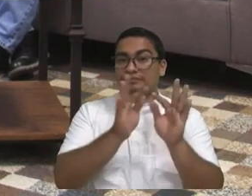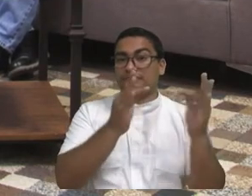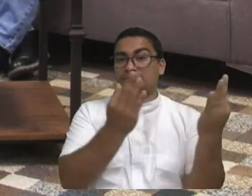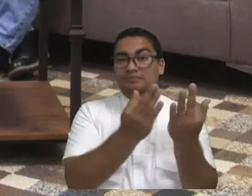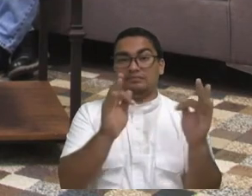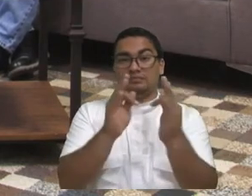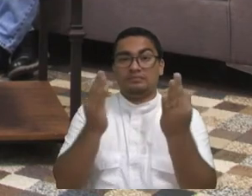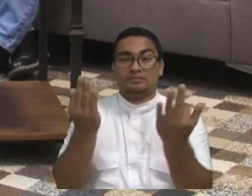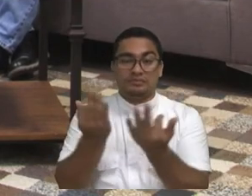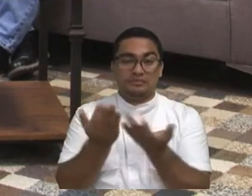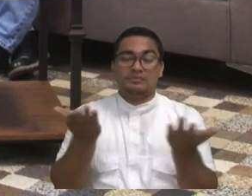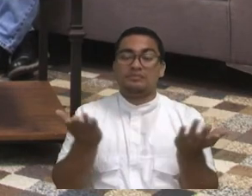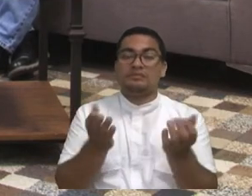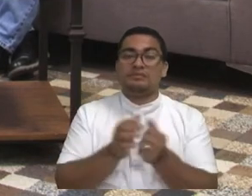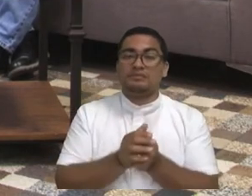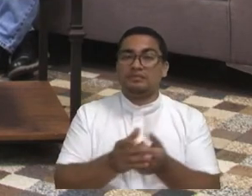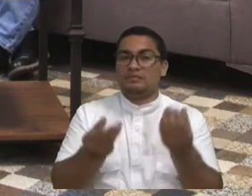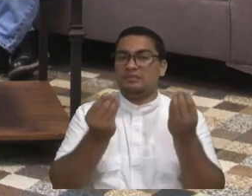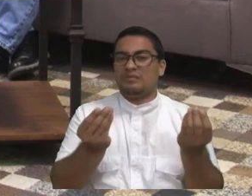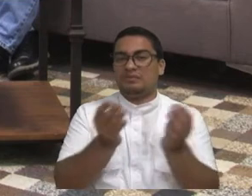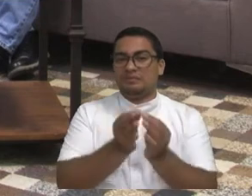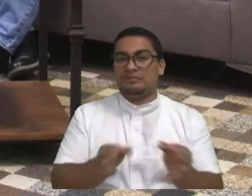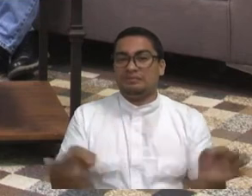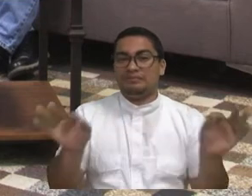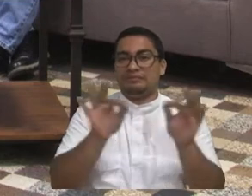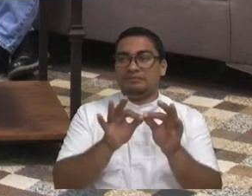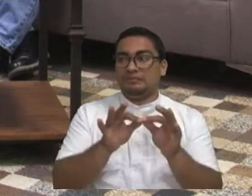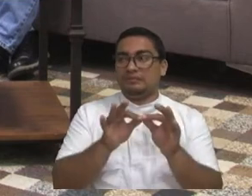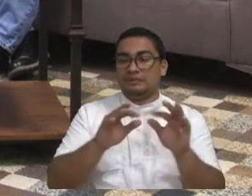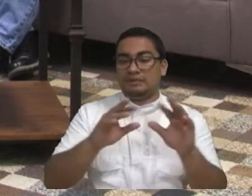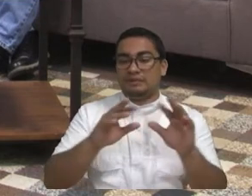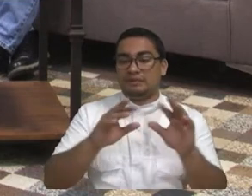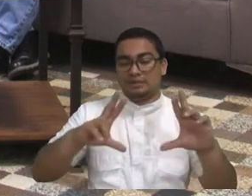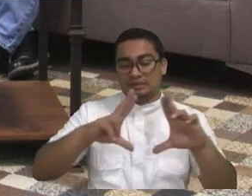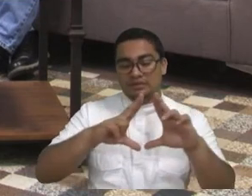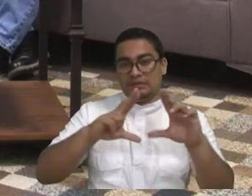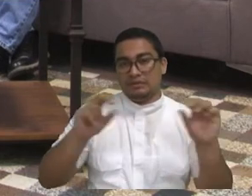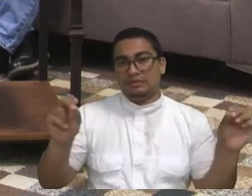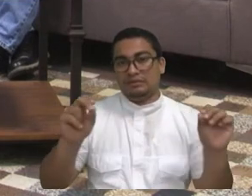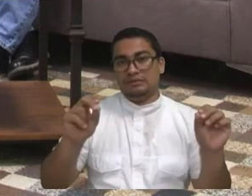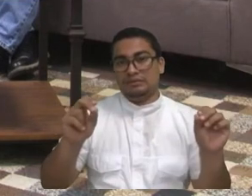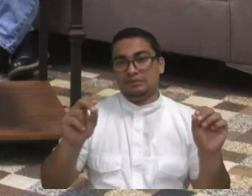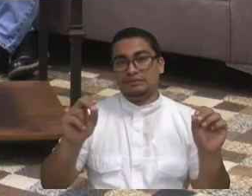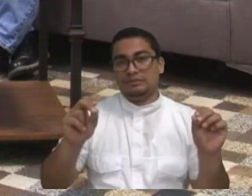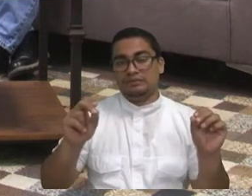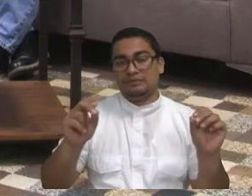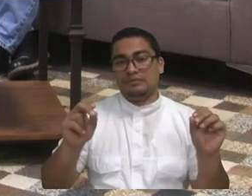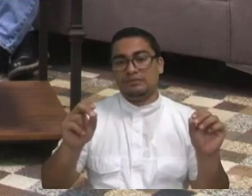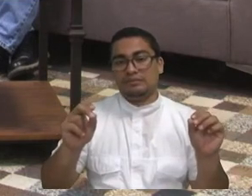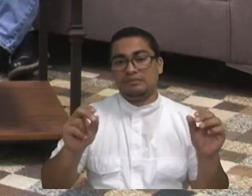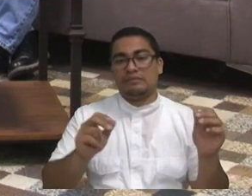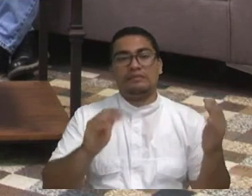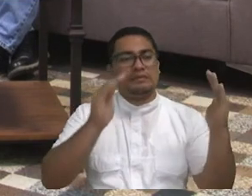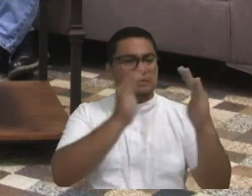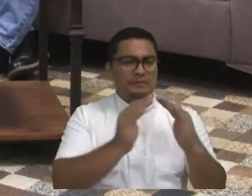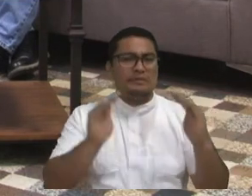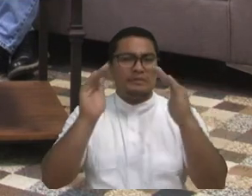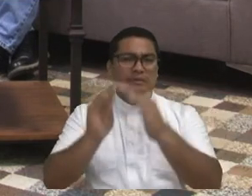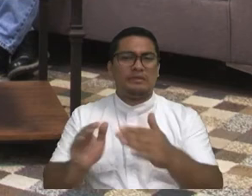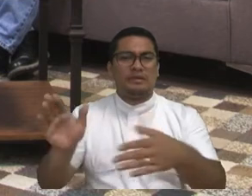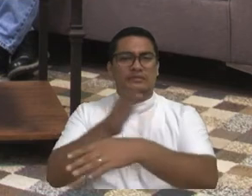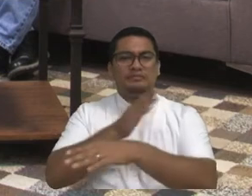verdad lo más importante es que estamos en el territorio aunque hemos estado ahí en casa casa en los lugares públicos